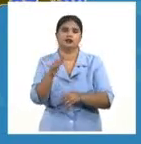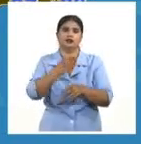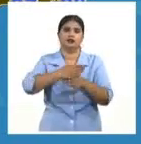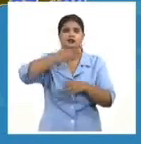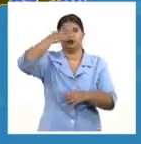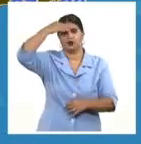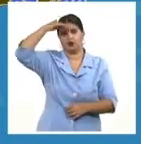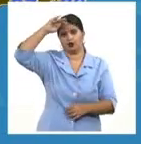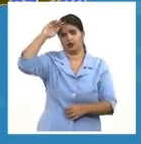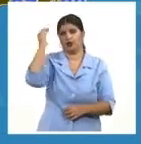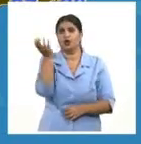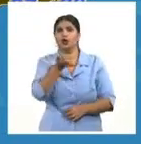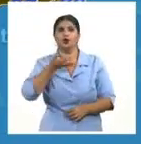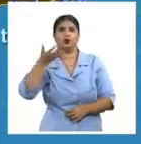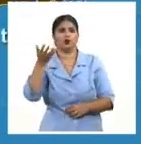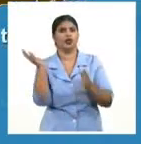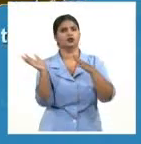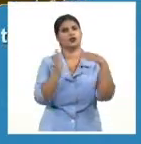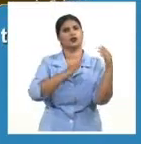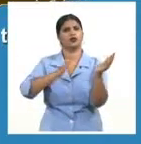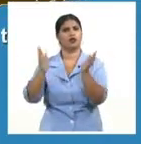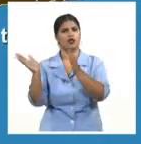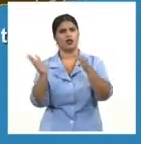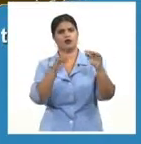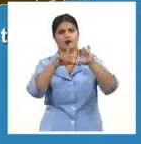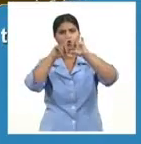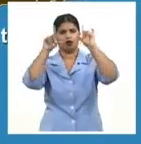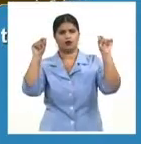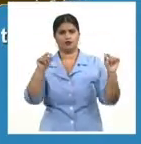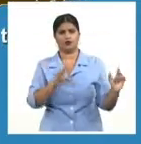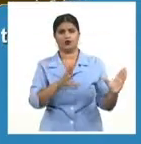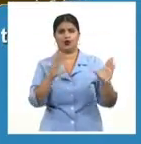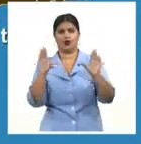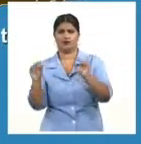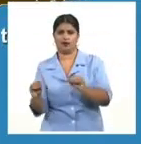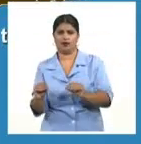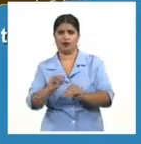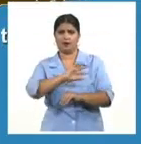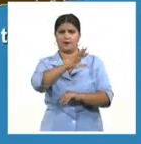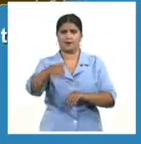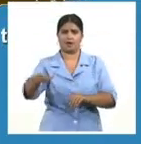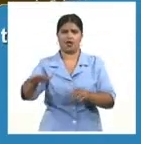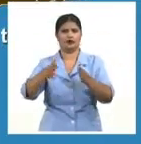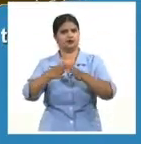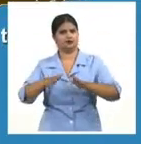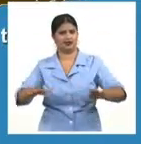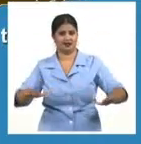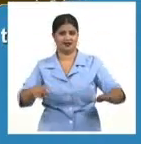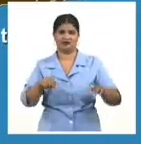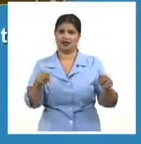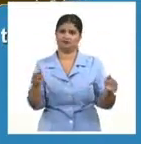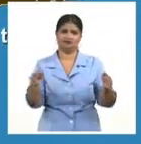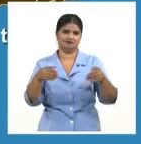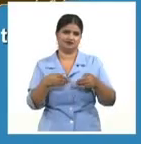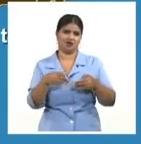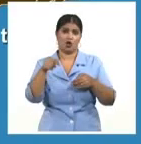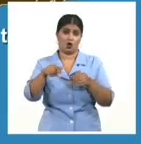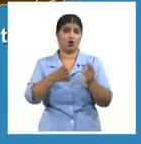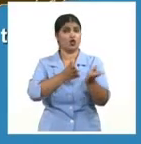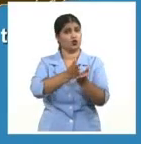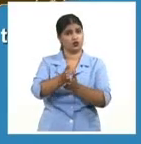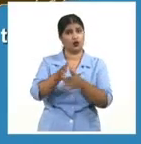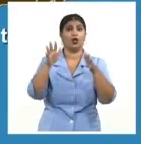Cuba. Los vientos se mantienen variables débiles durante todo el día y la mar tranquila en todas las costas. Así que ya usted sabe, otra jornada